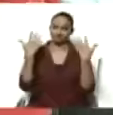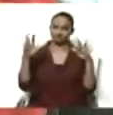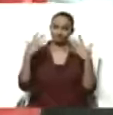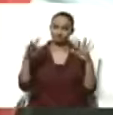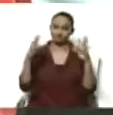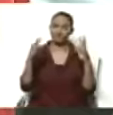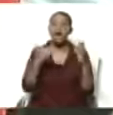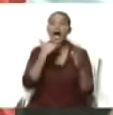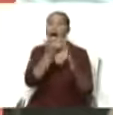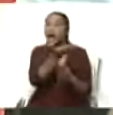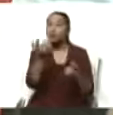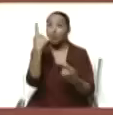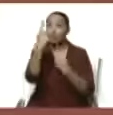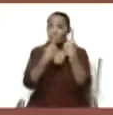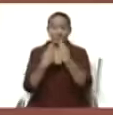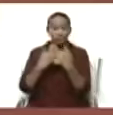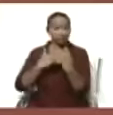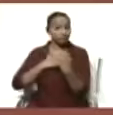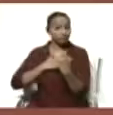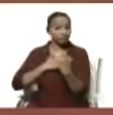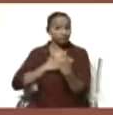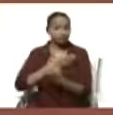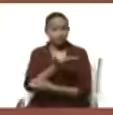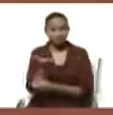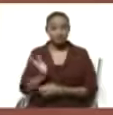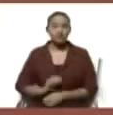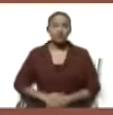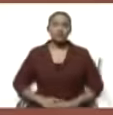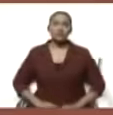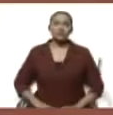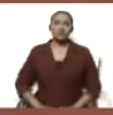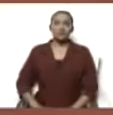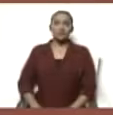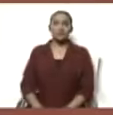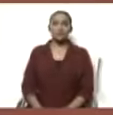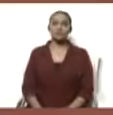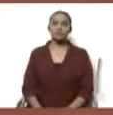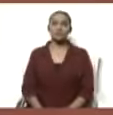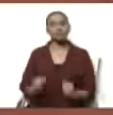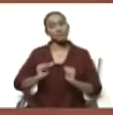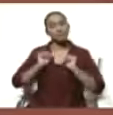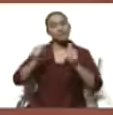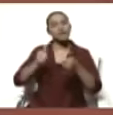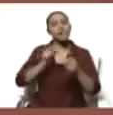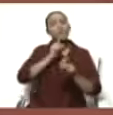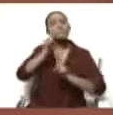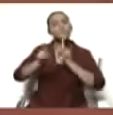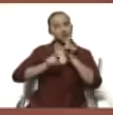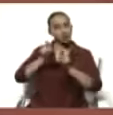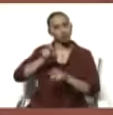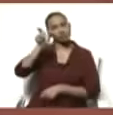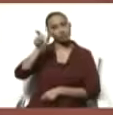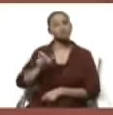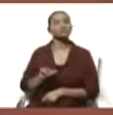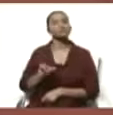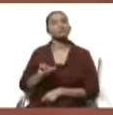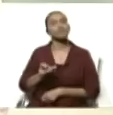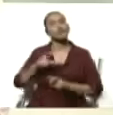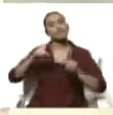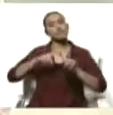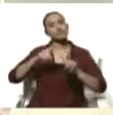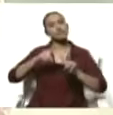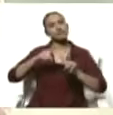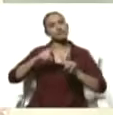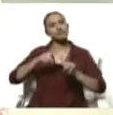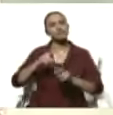agradezco por favor tardes iniciamos el ciclo de preguntas con Melanie Castillo por venezolana de